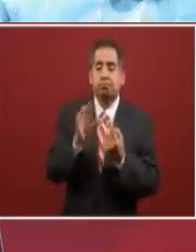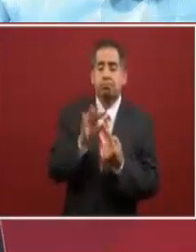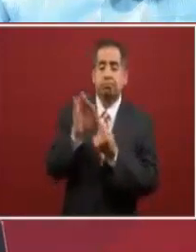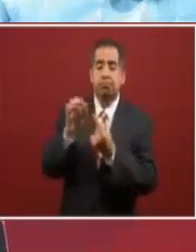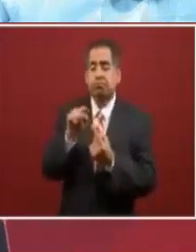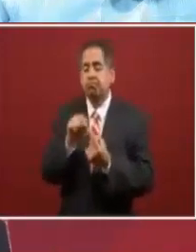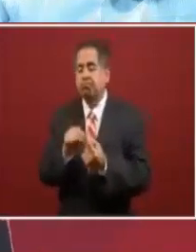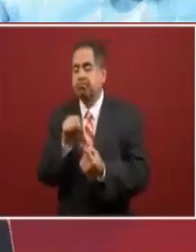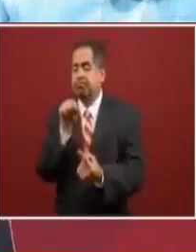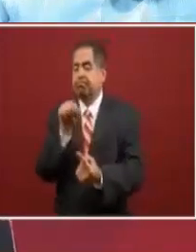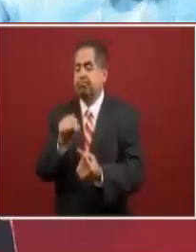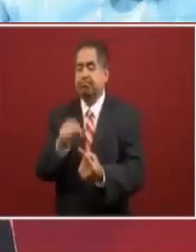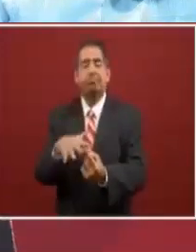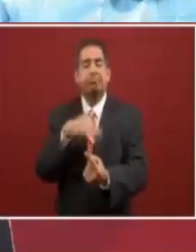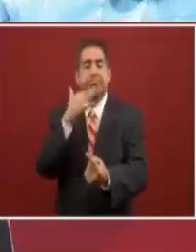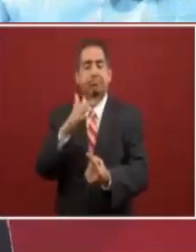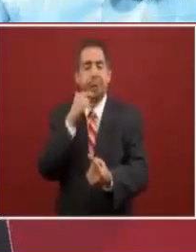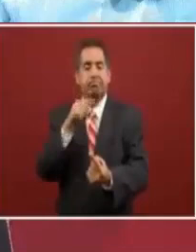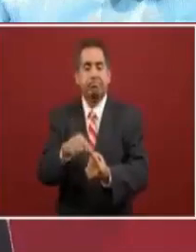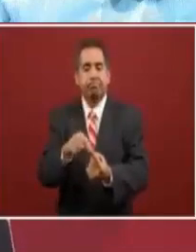corrupción.